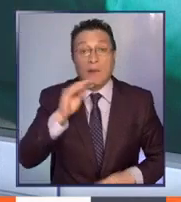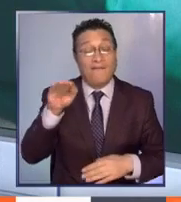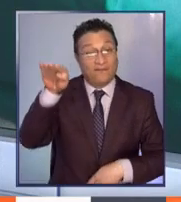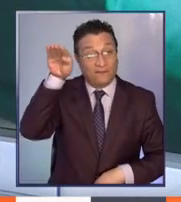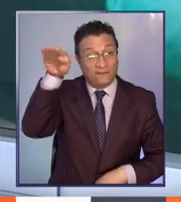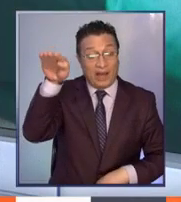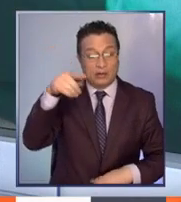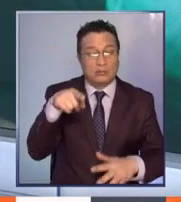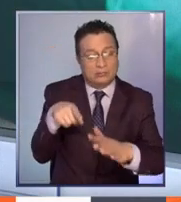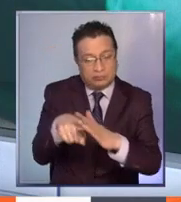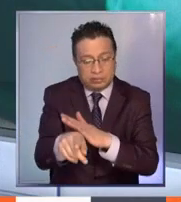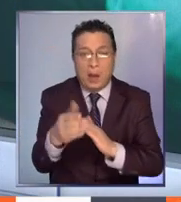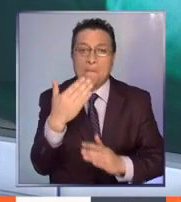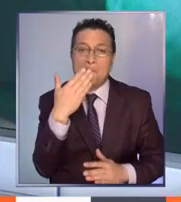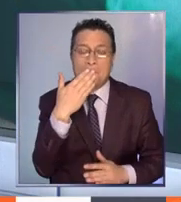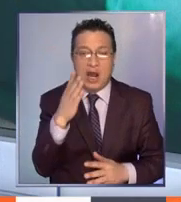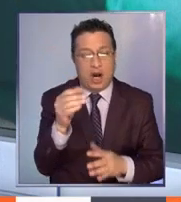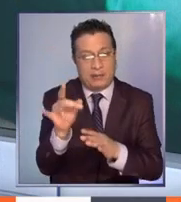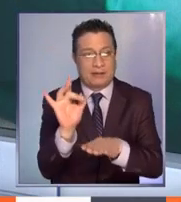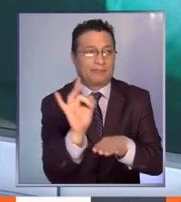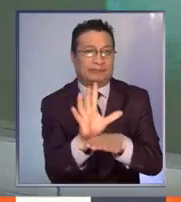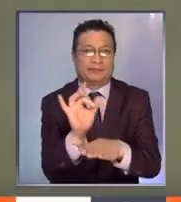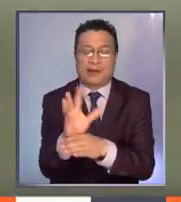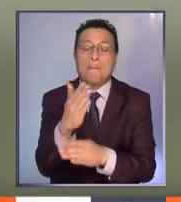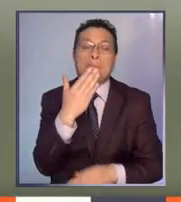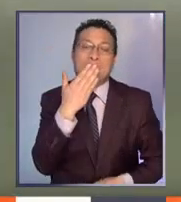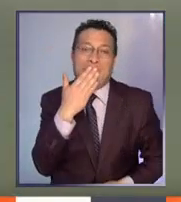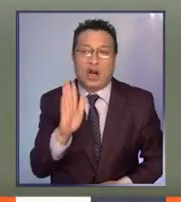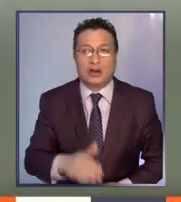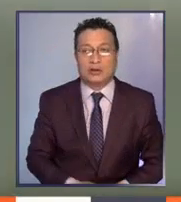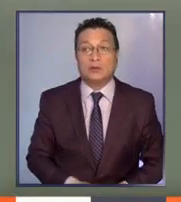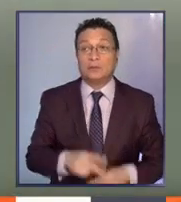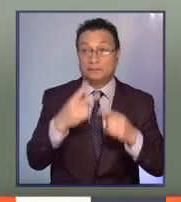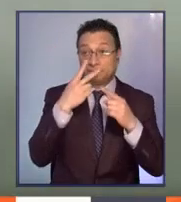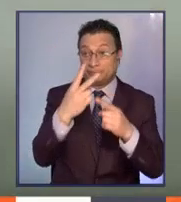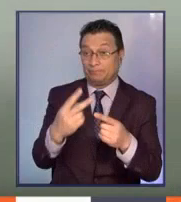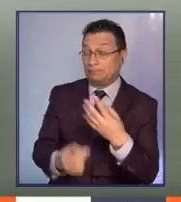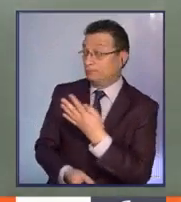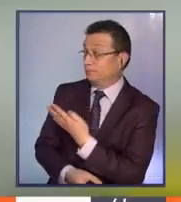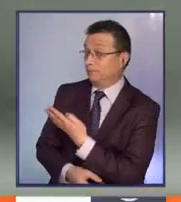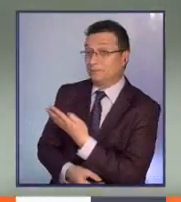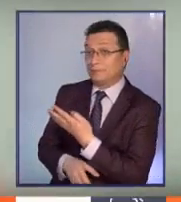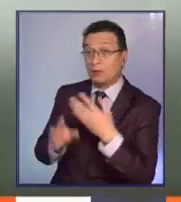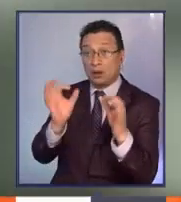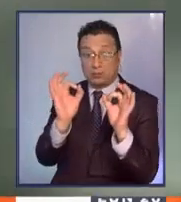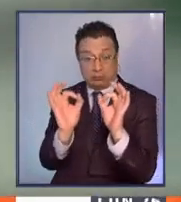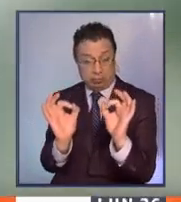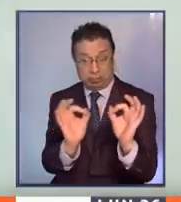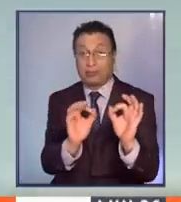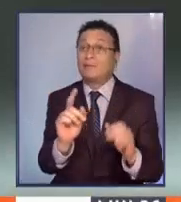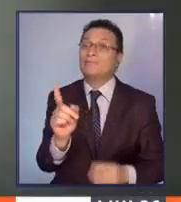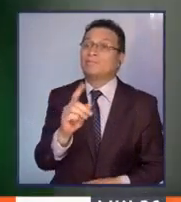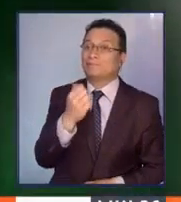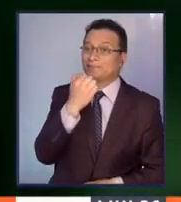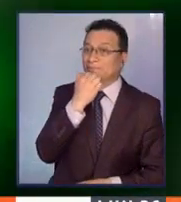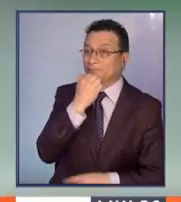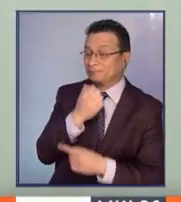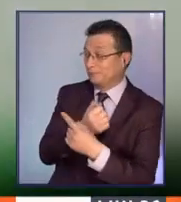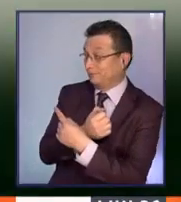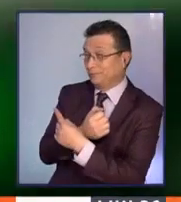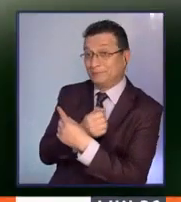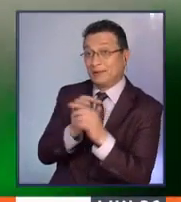bancarias para realizar las transferencias. Fíjense este cajero automático que parece que está todo perfecto, pero esto que